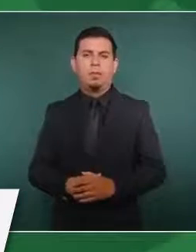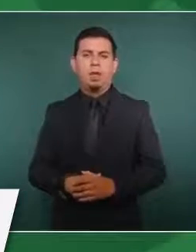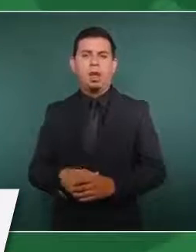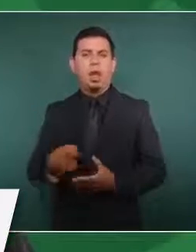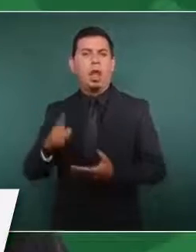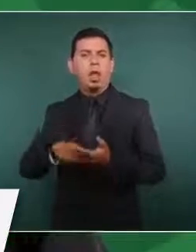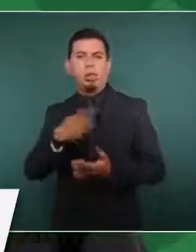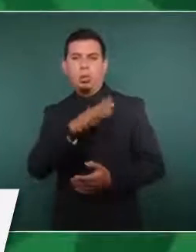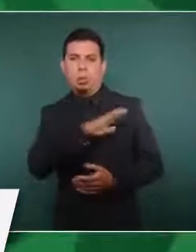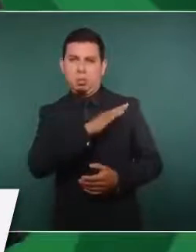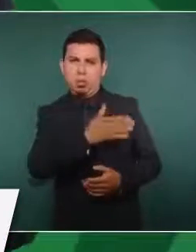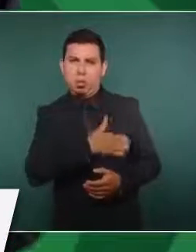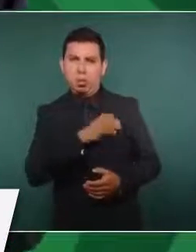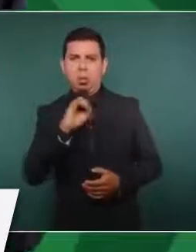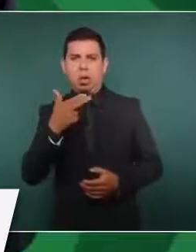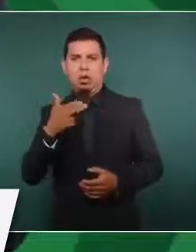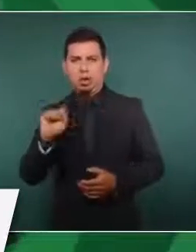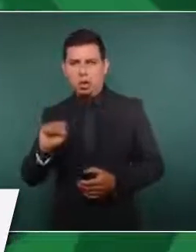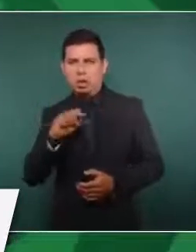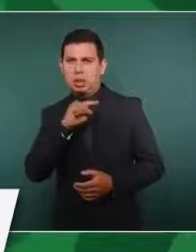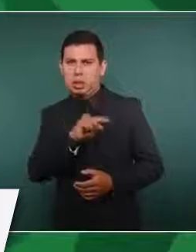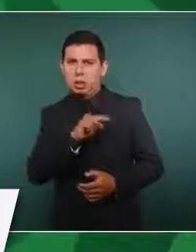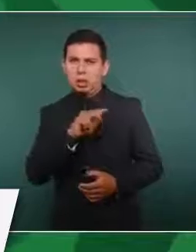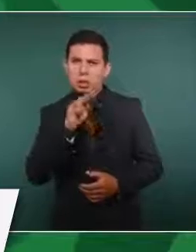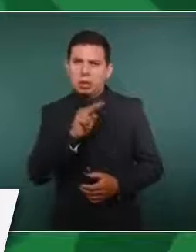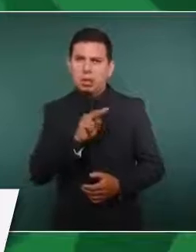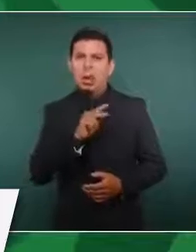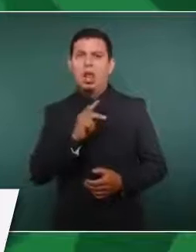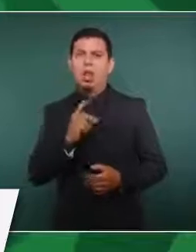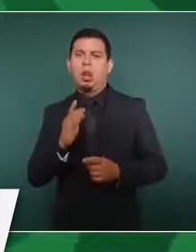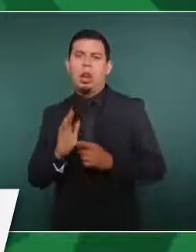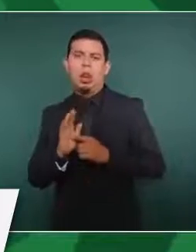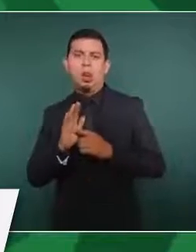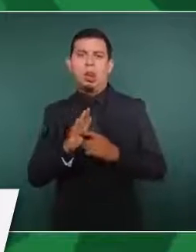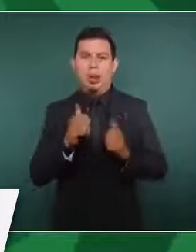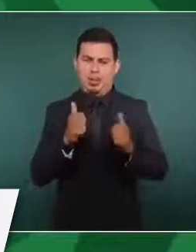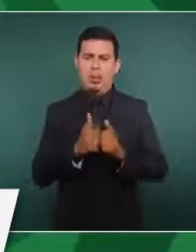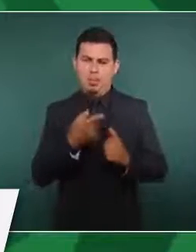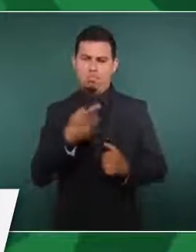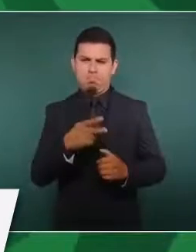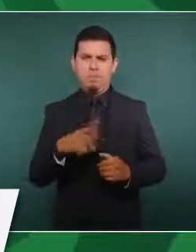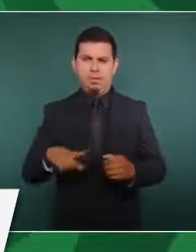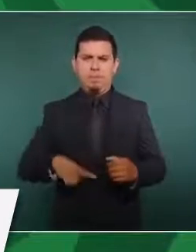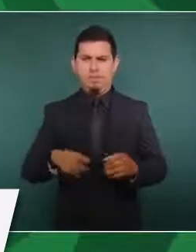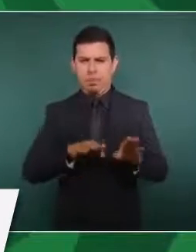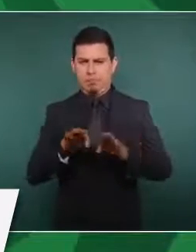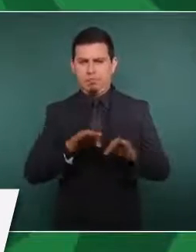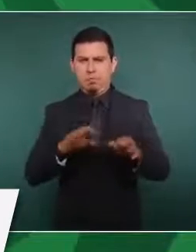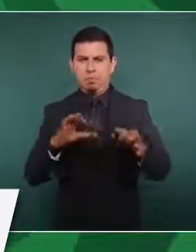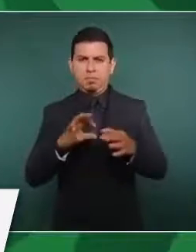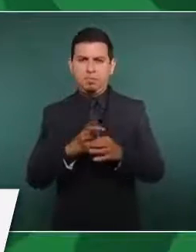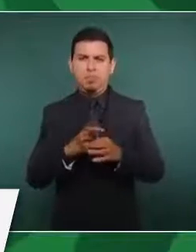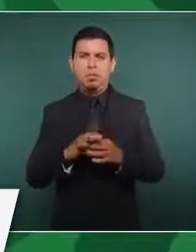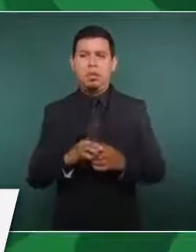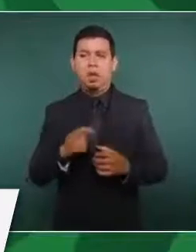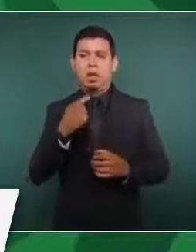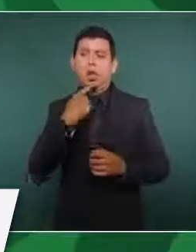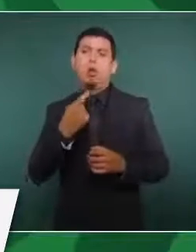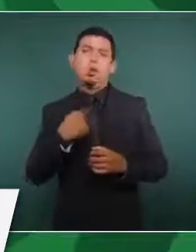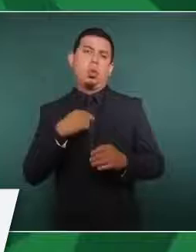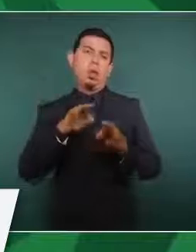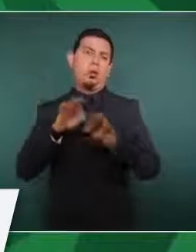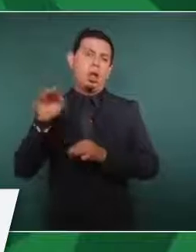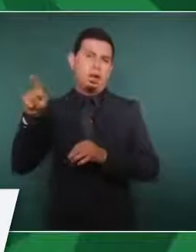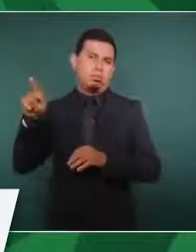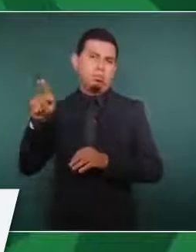española, OHL, también vinculada con el gobierno, que trabajaba